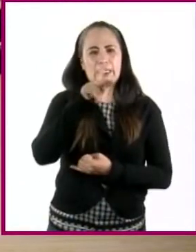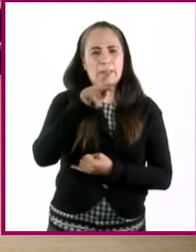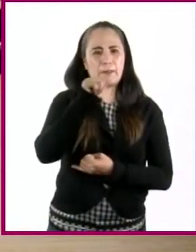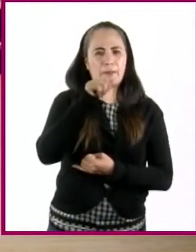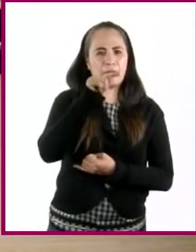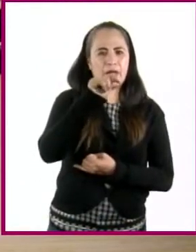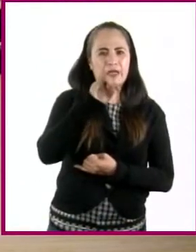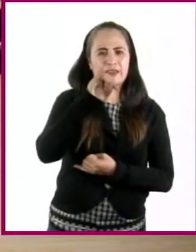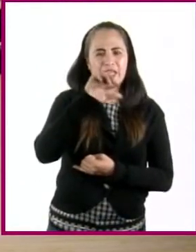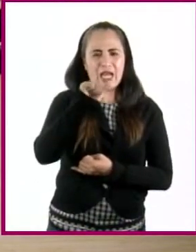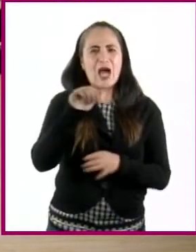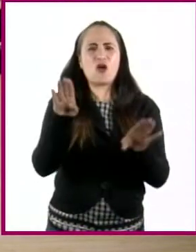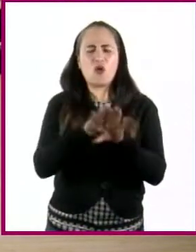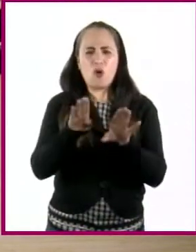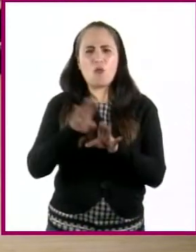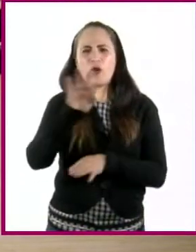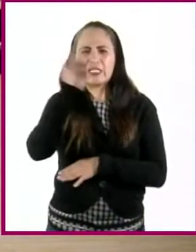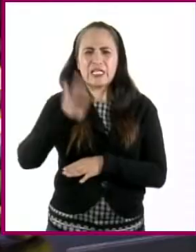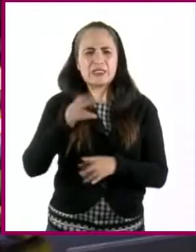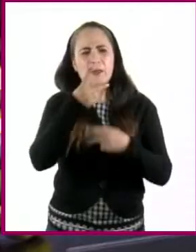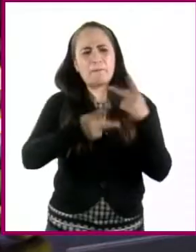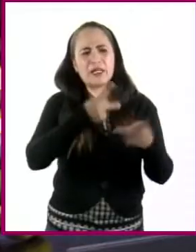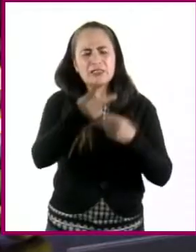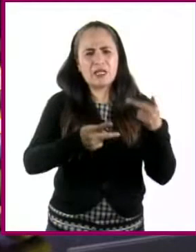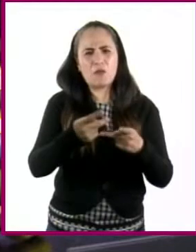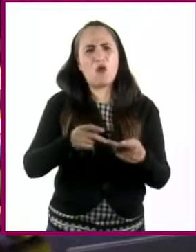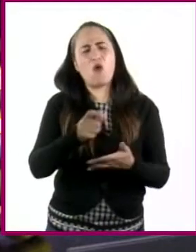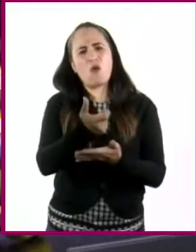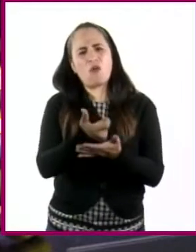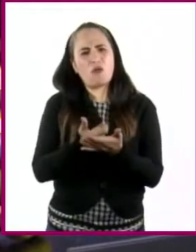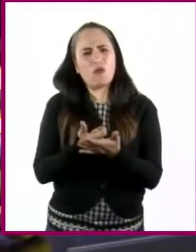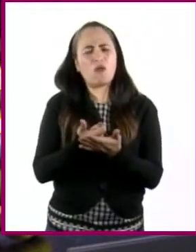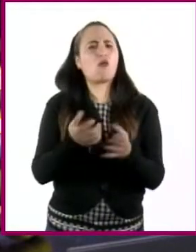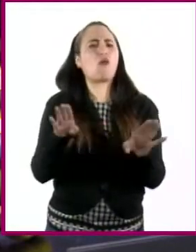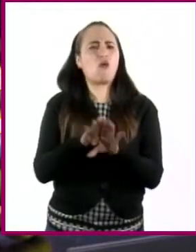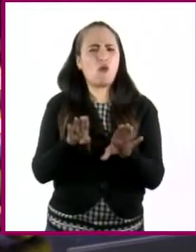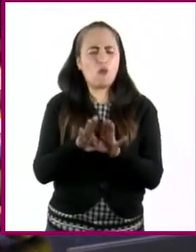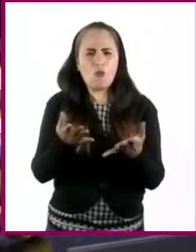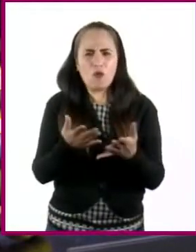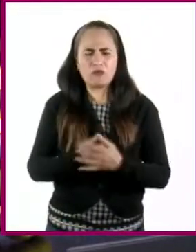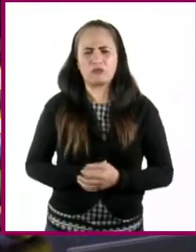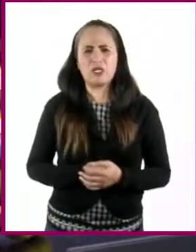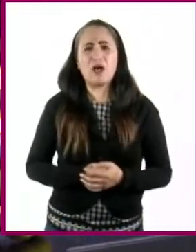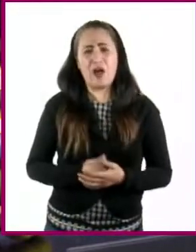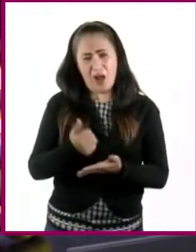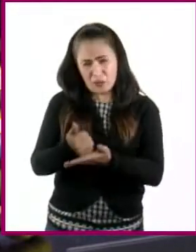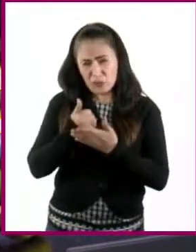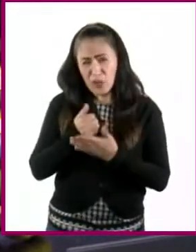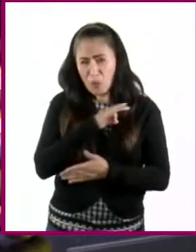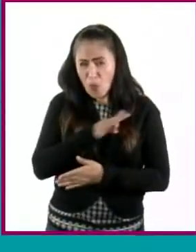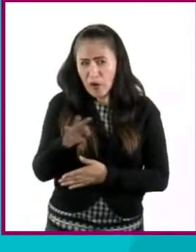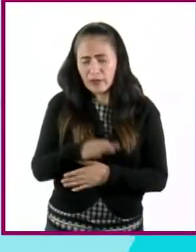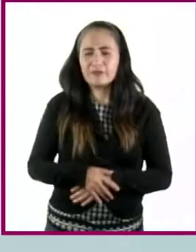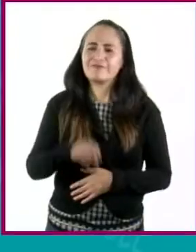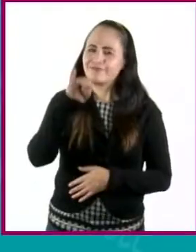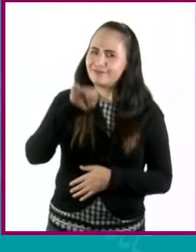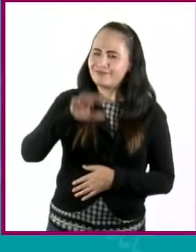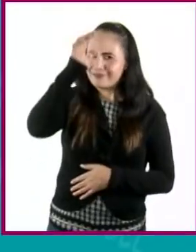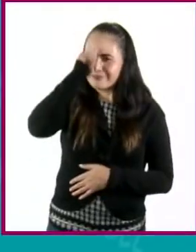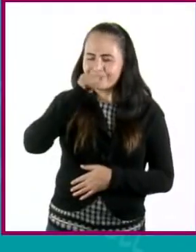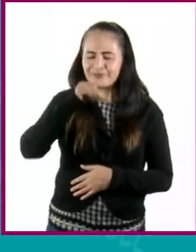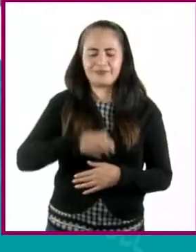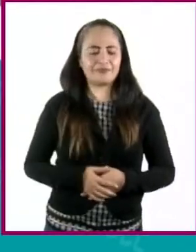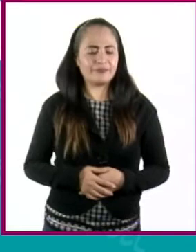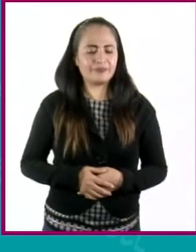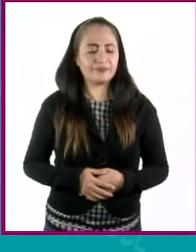los intereses que se cobran por hacer un préstamo. Oye, Patia, ¿podrías ayudarnos? Con mucho gusto, Ernesto.